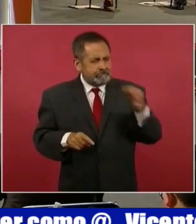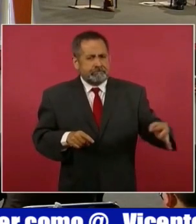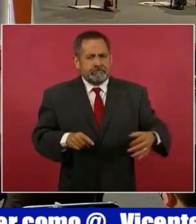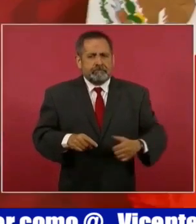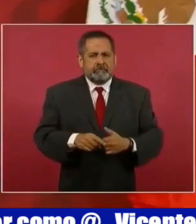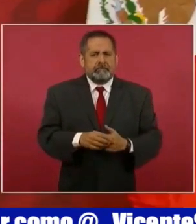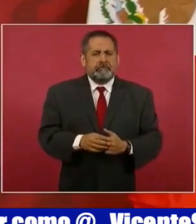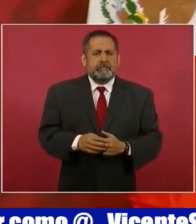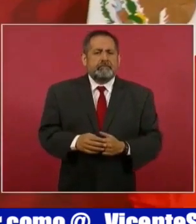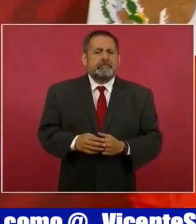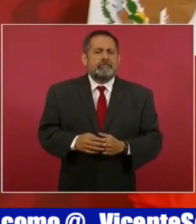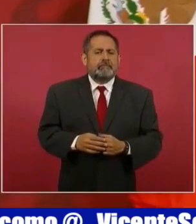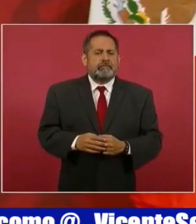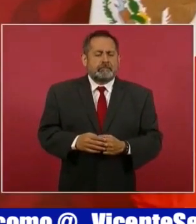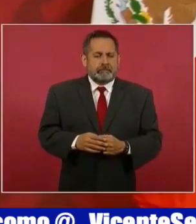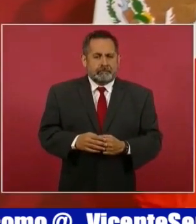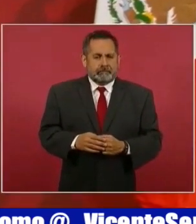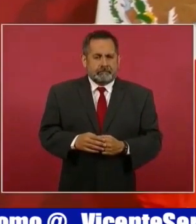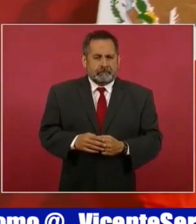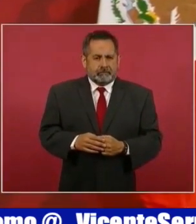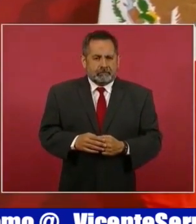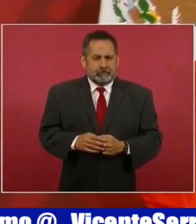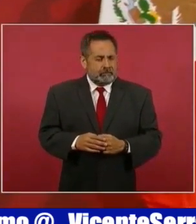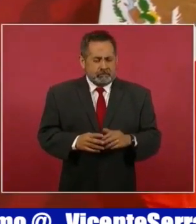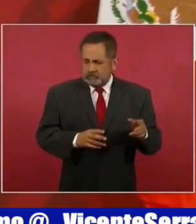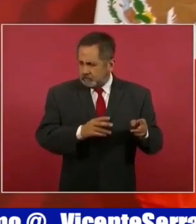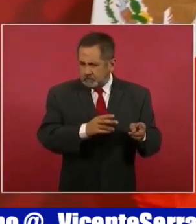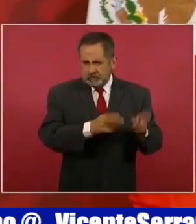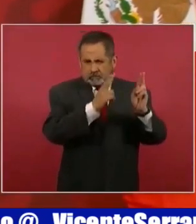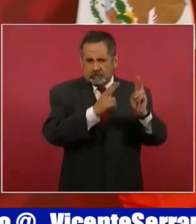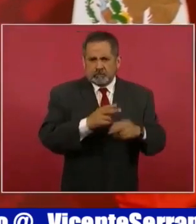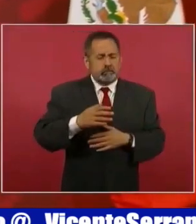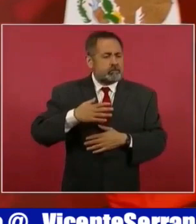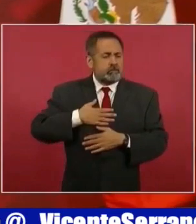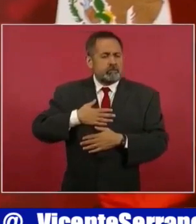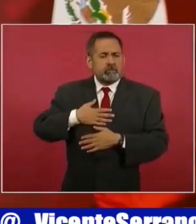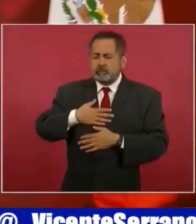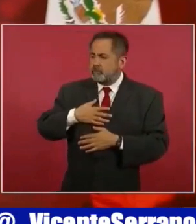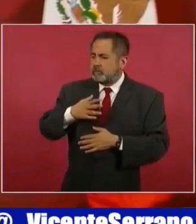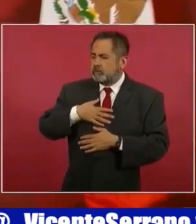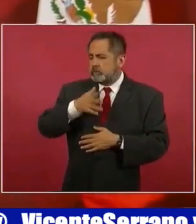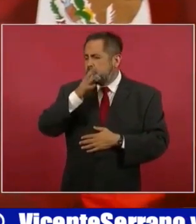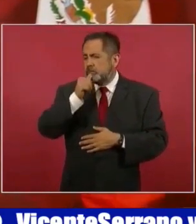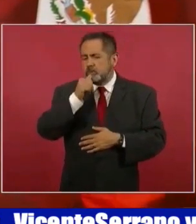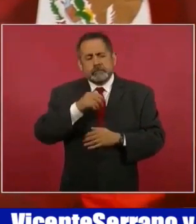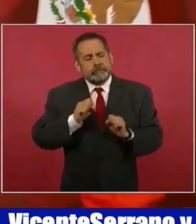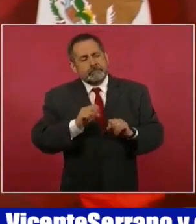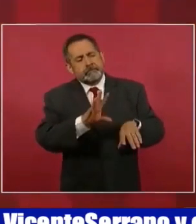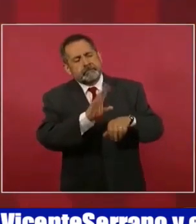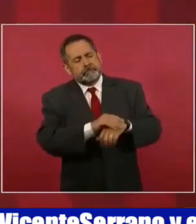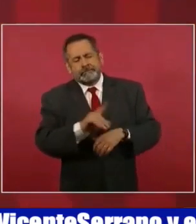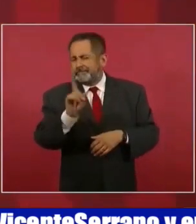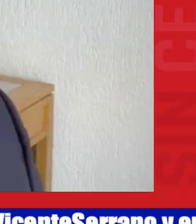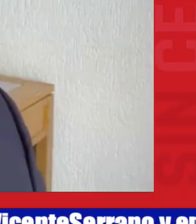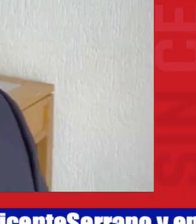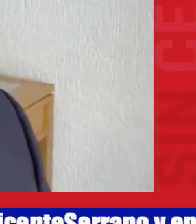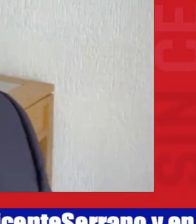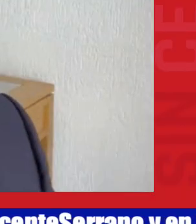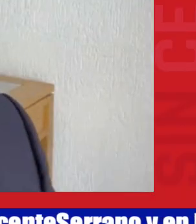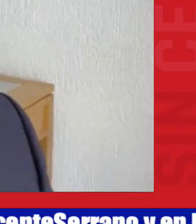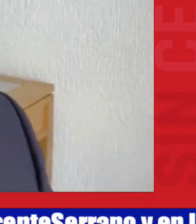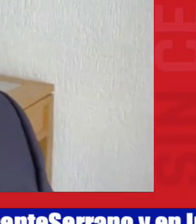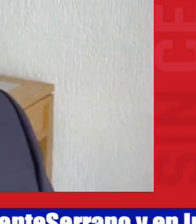que este es un asunto que nosotros no podemos permitir y que nunca hemos... A ver, nada más